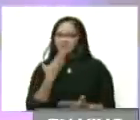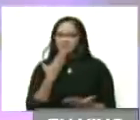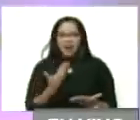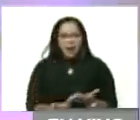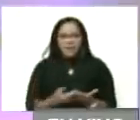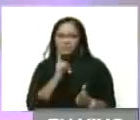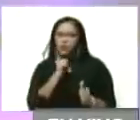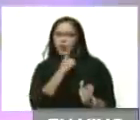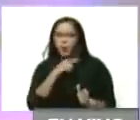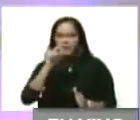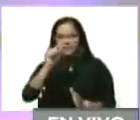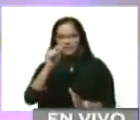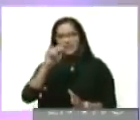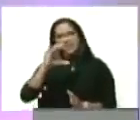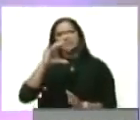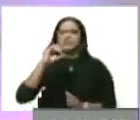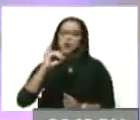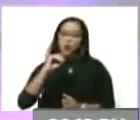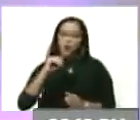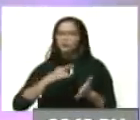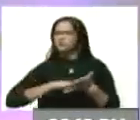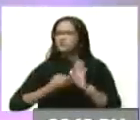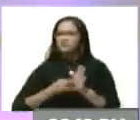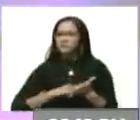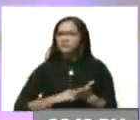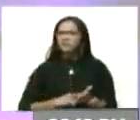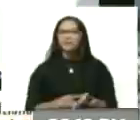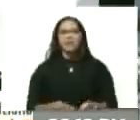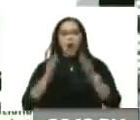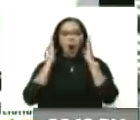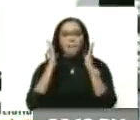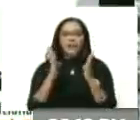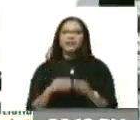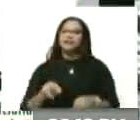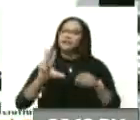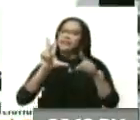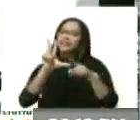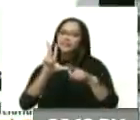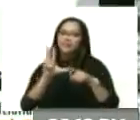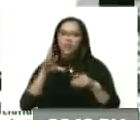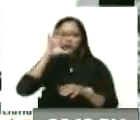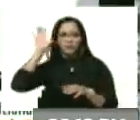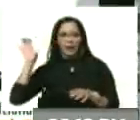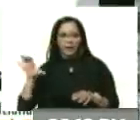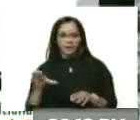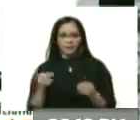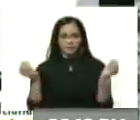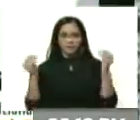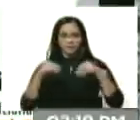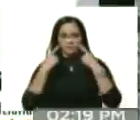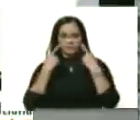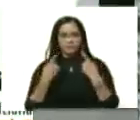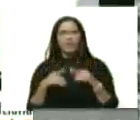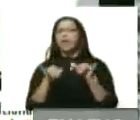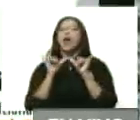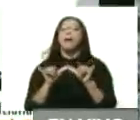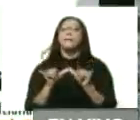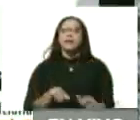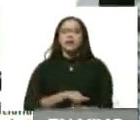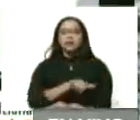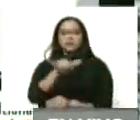llamado TCO. TCO se refiere a operadores de terceros países. Fíjense, aquí está la misma